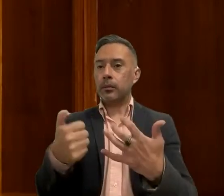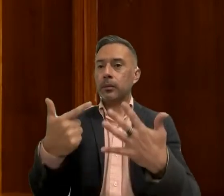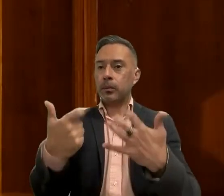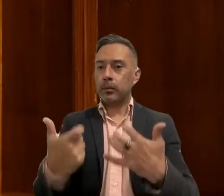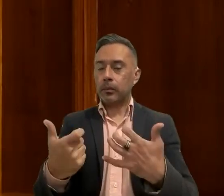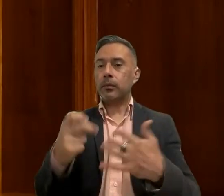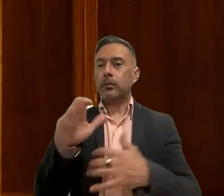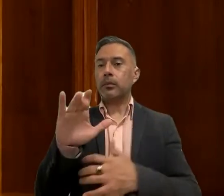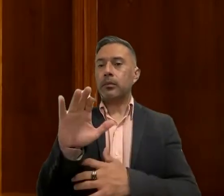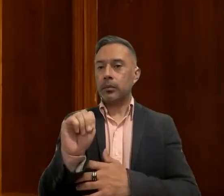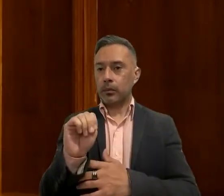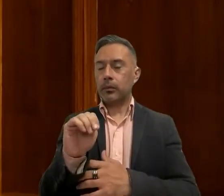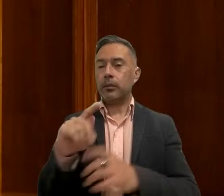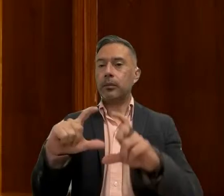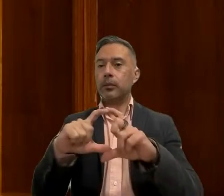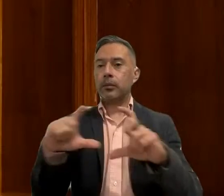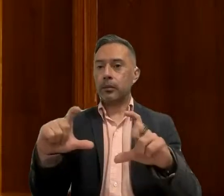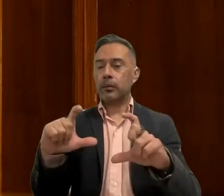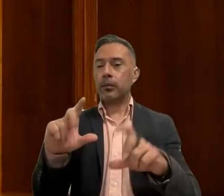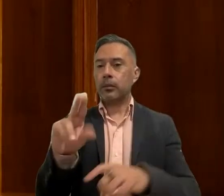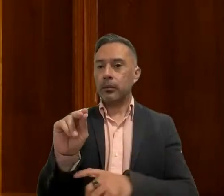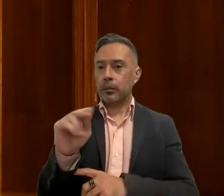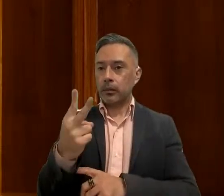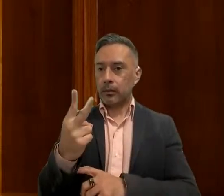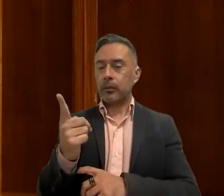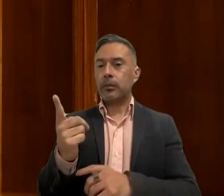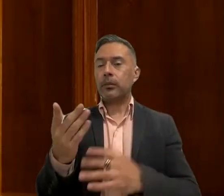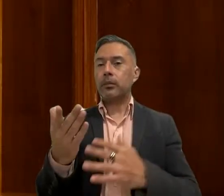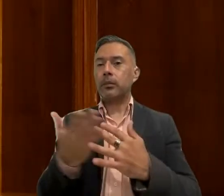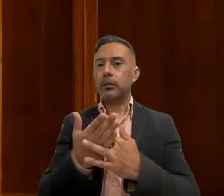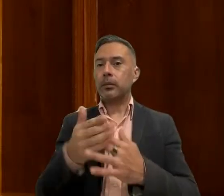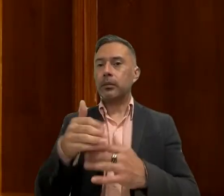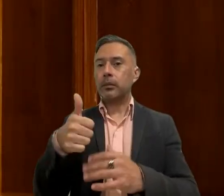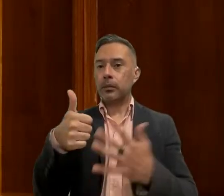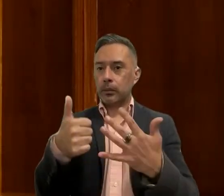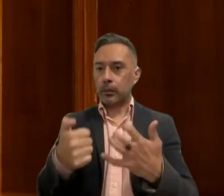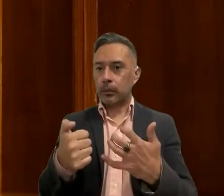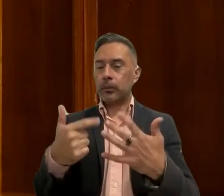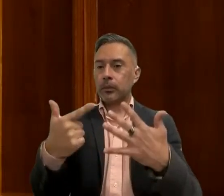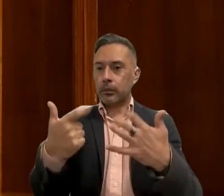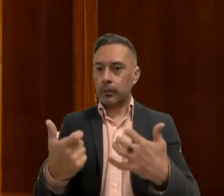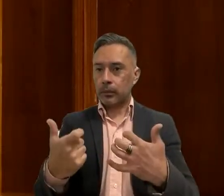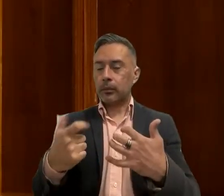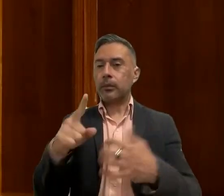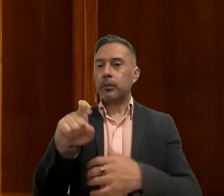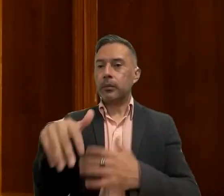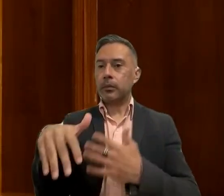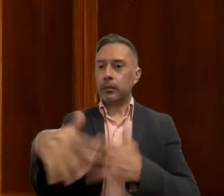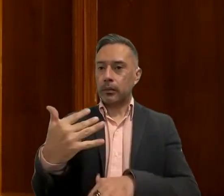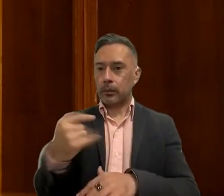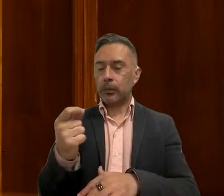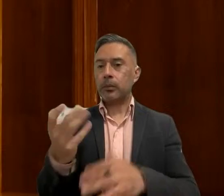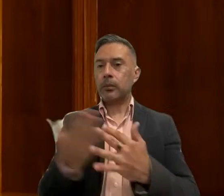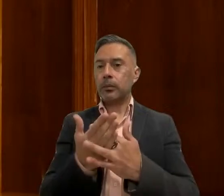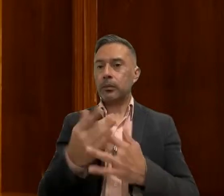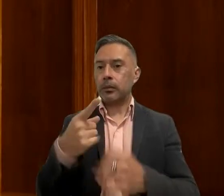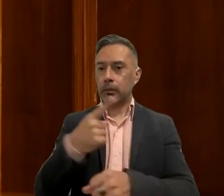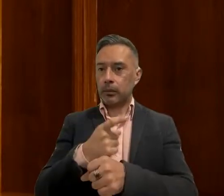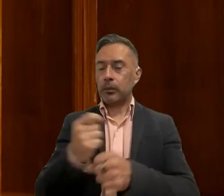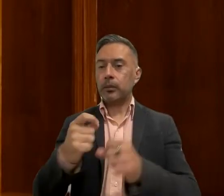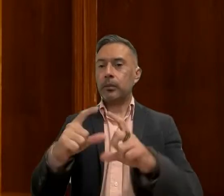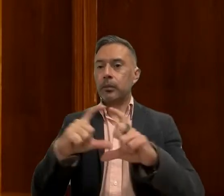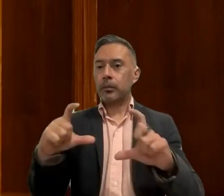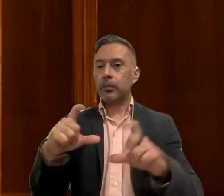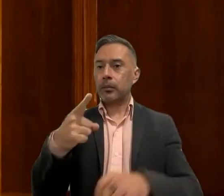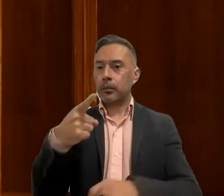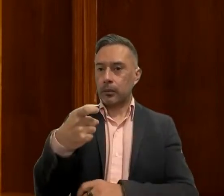su párrafo, 82, fracciones sexta y séptima, 115, fracción primera, párrafos primero y